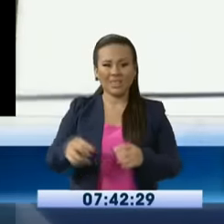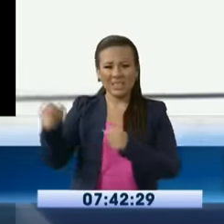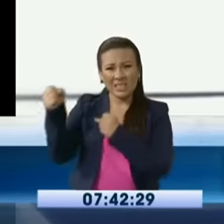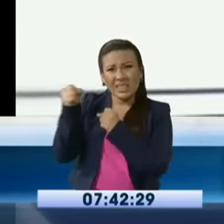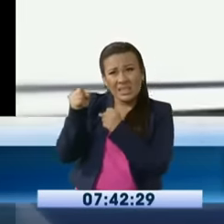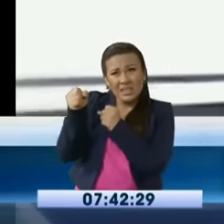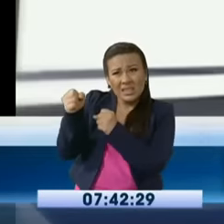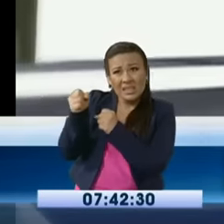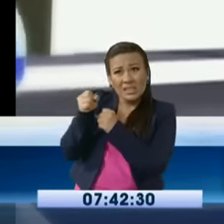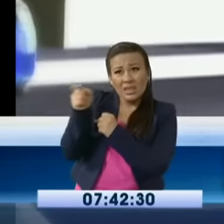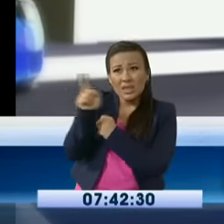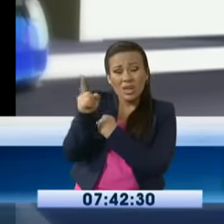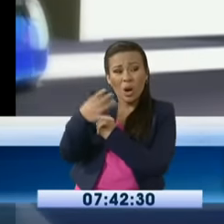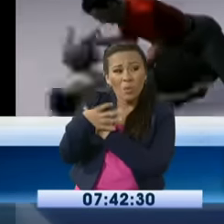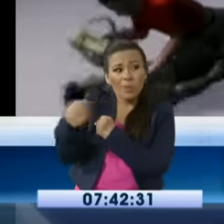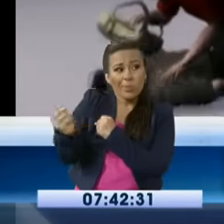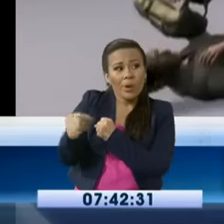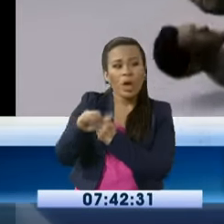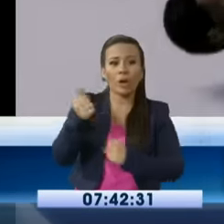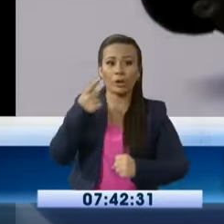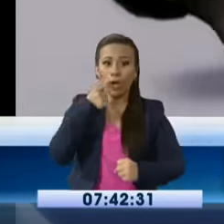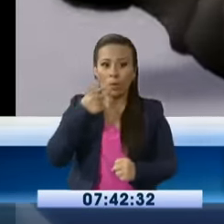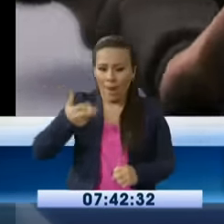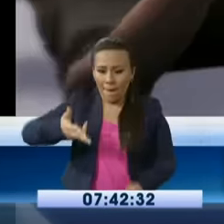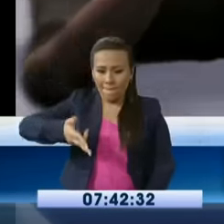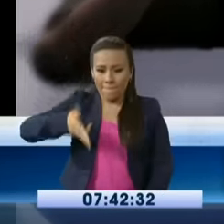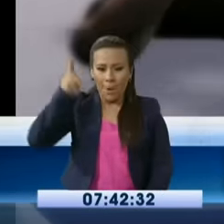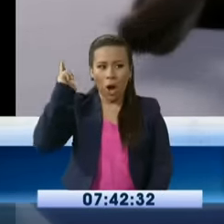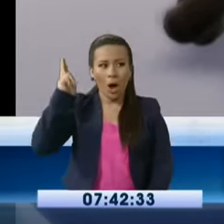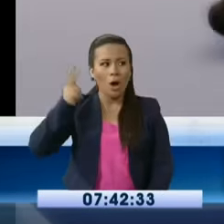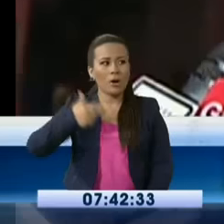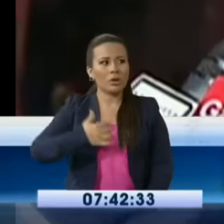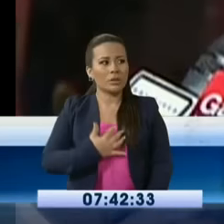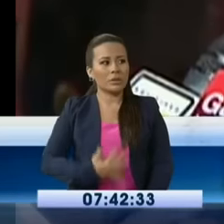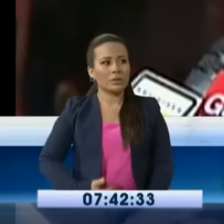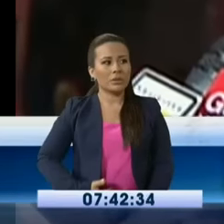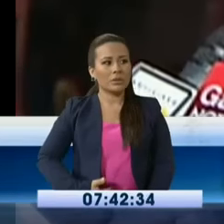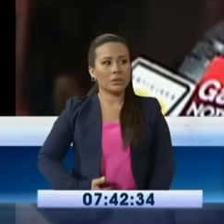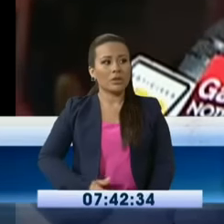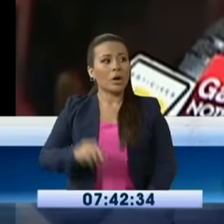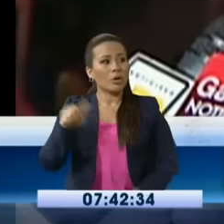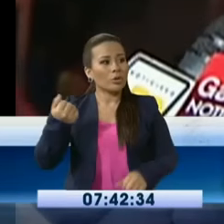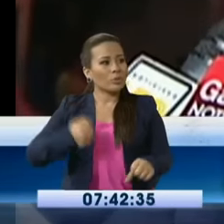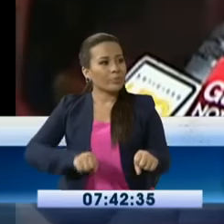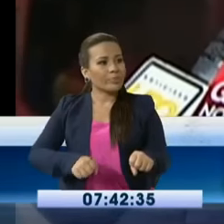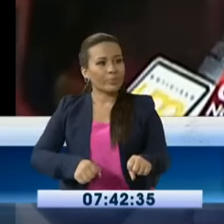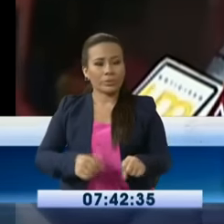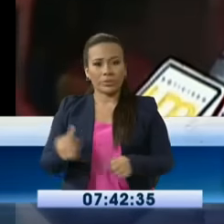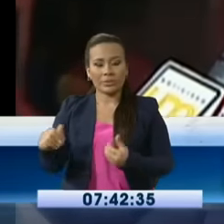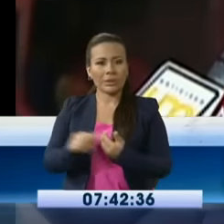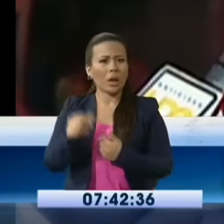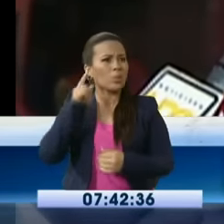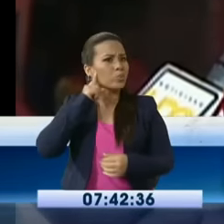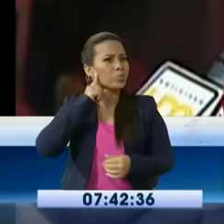por no dejarse robar, dice, y uno de estos individuos le dispara a la altura del tórax. Los motorizados estaban cerca de este lugar,